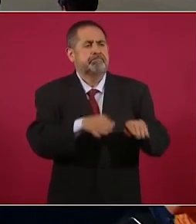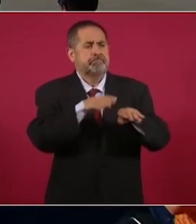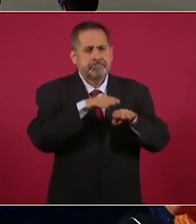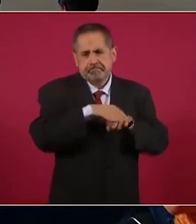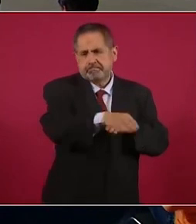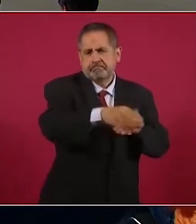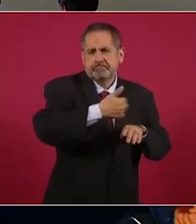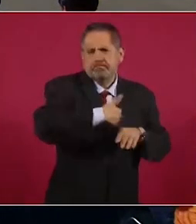Y entonces dijimos, está bien.